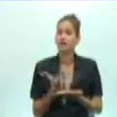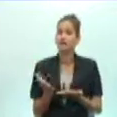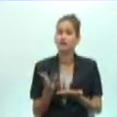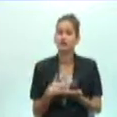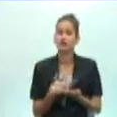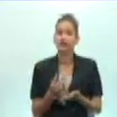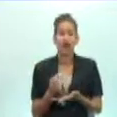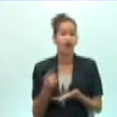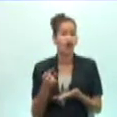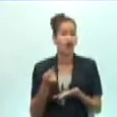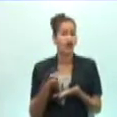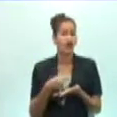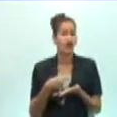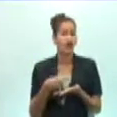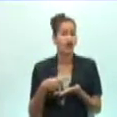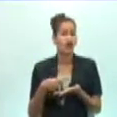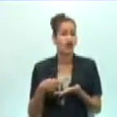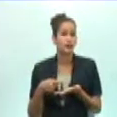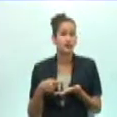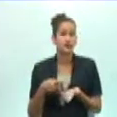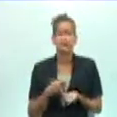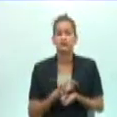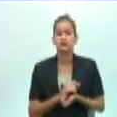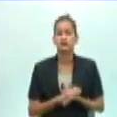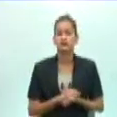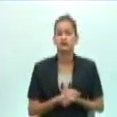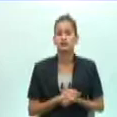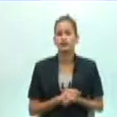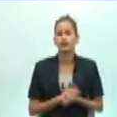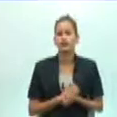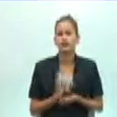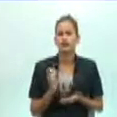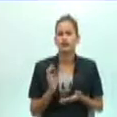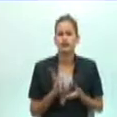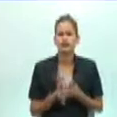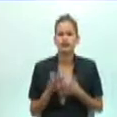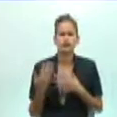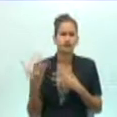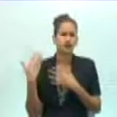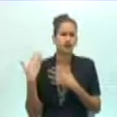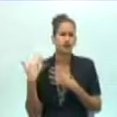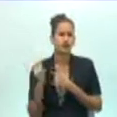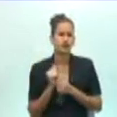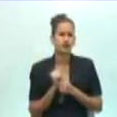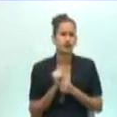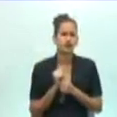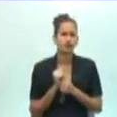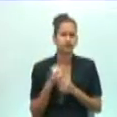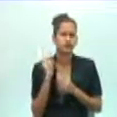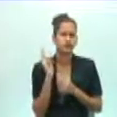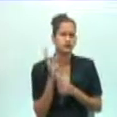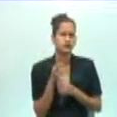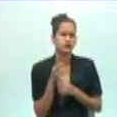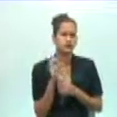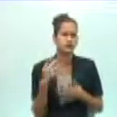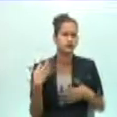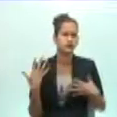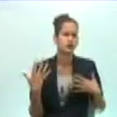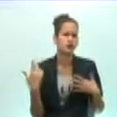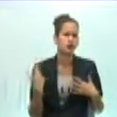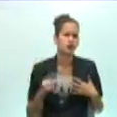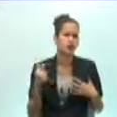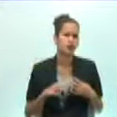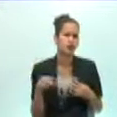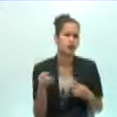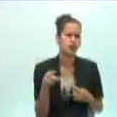con la punta bien afiladita. En el encuentro anterior, nosotros orientamos una actividad para que la